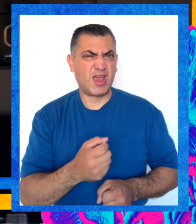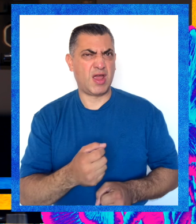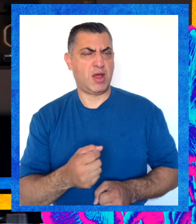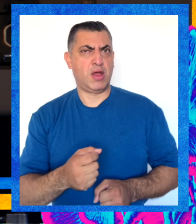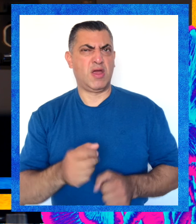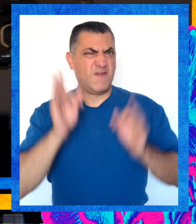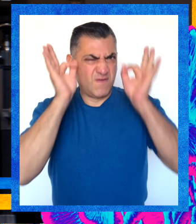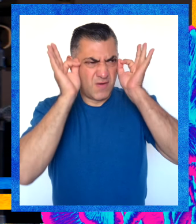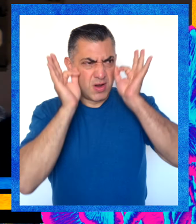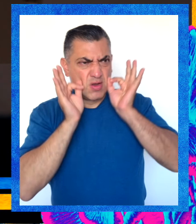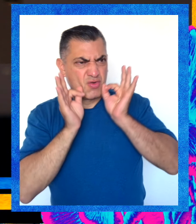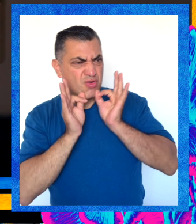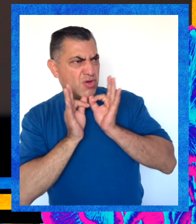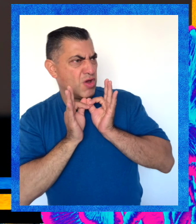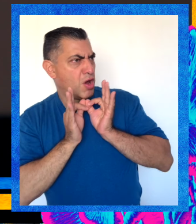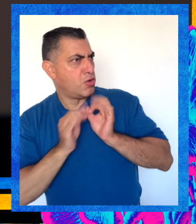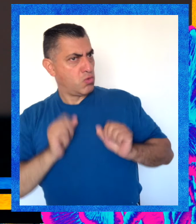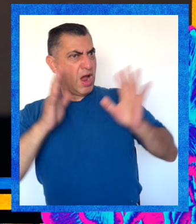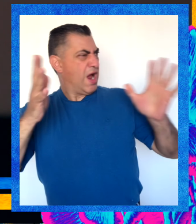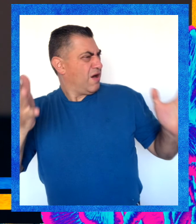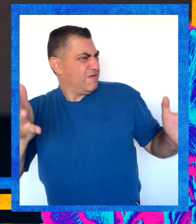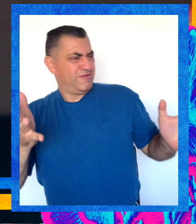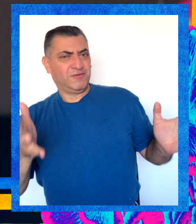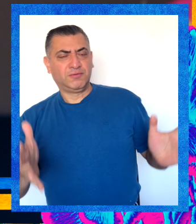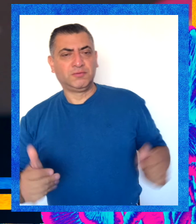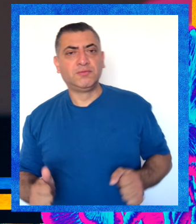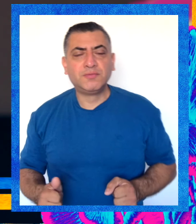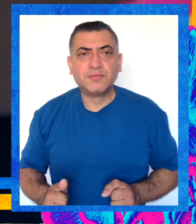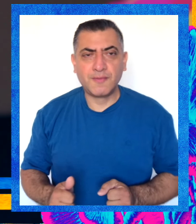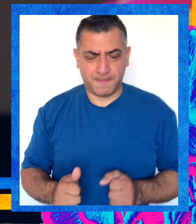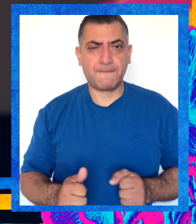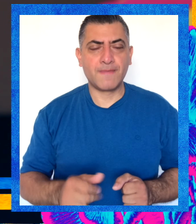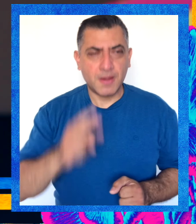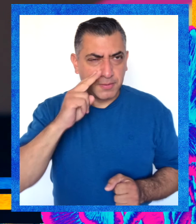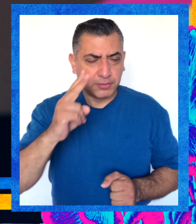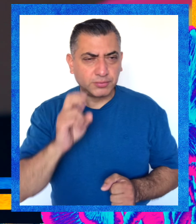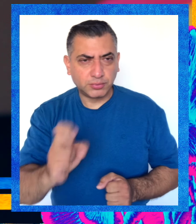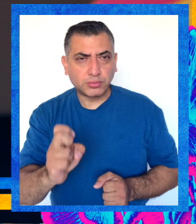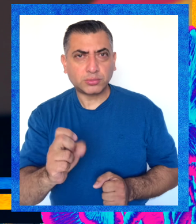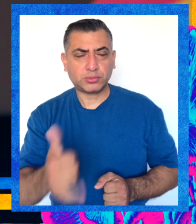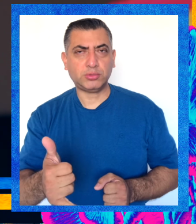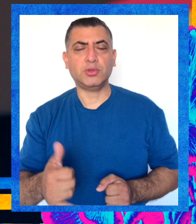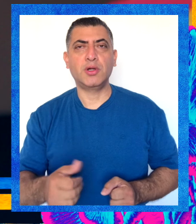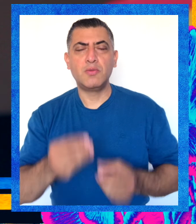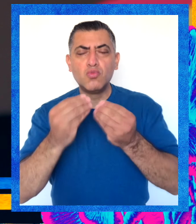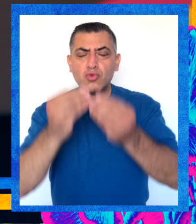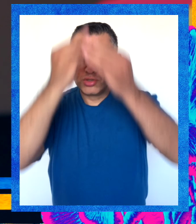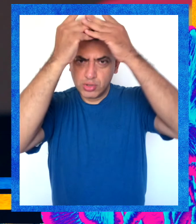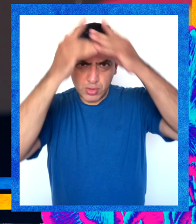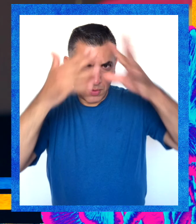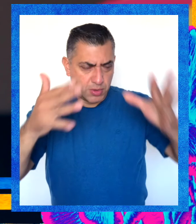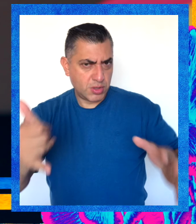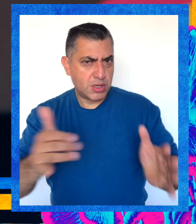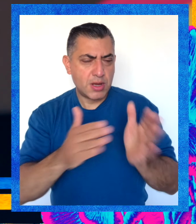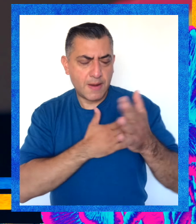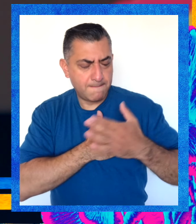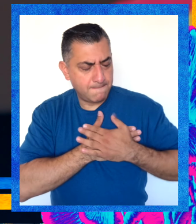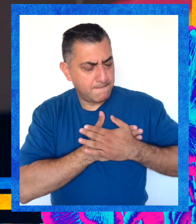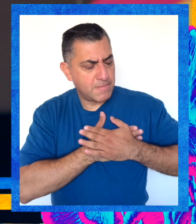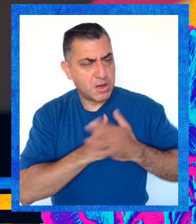vamos a ver de qué se trata esto estoy seguro que esto va a bendecir ricamente sus vidas y vamos a poder conocer y amar más a